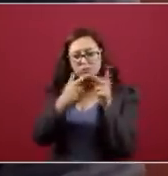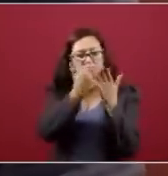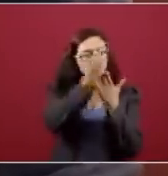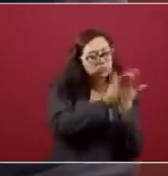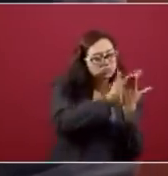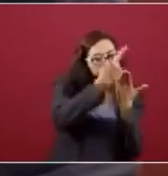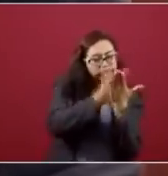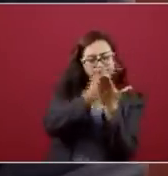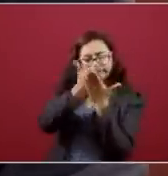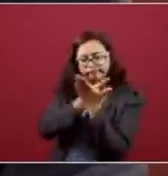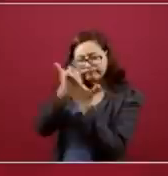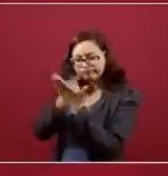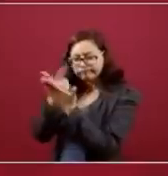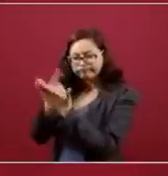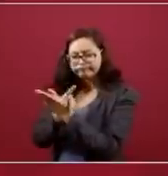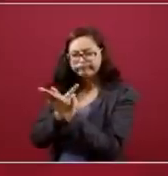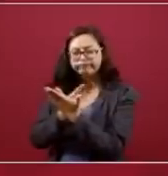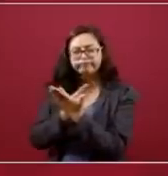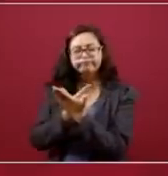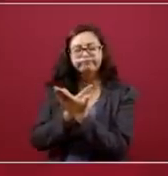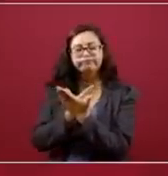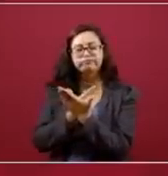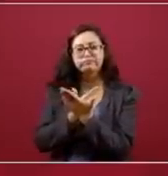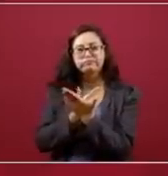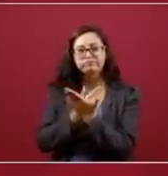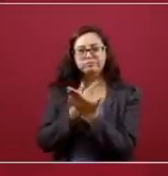Me gustaría hasta